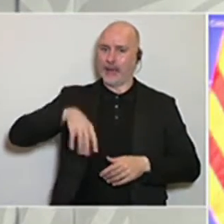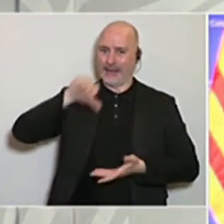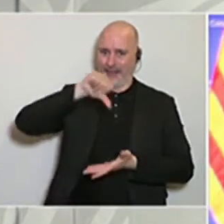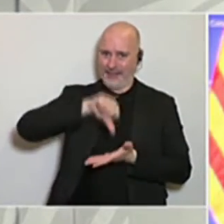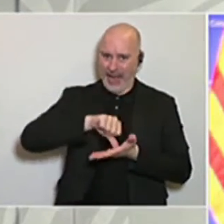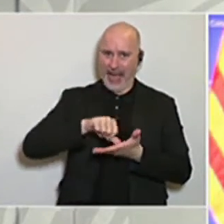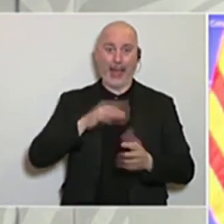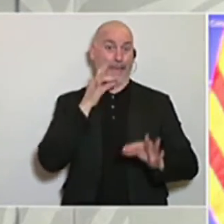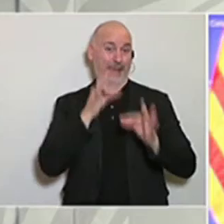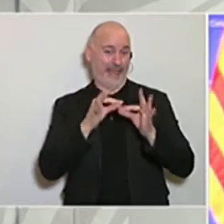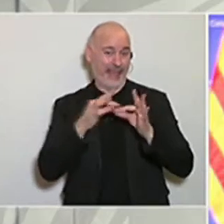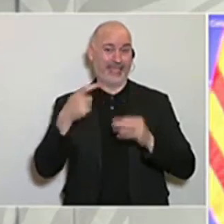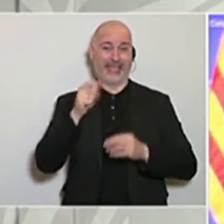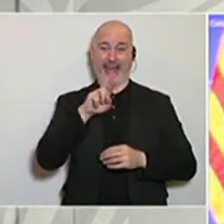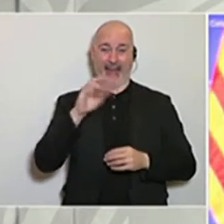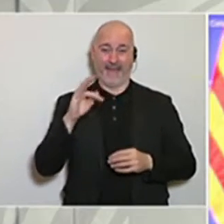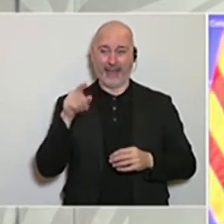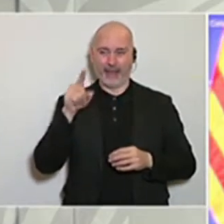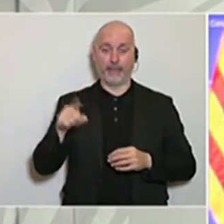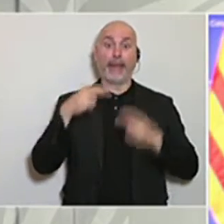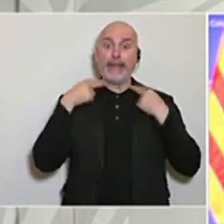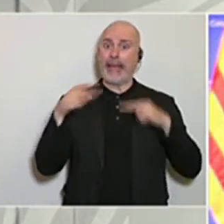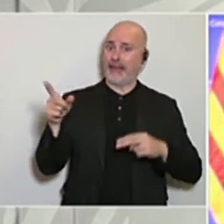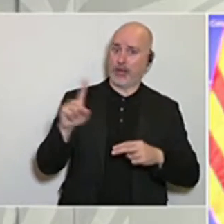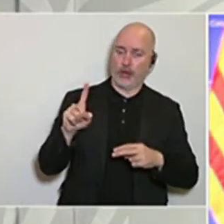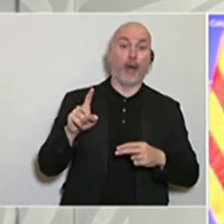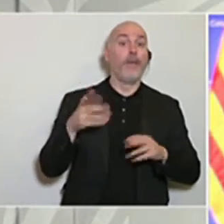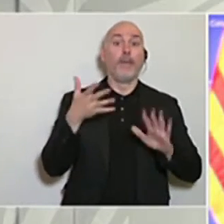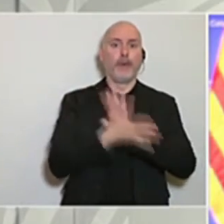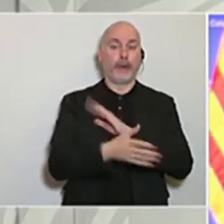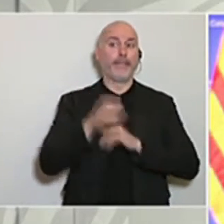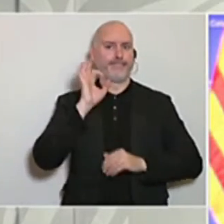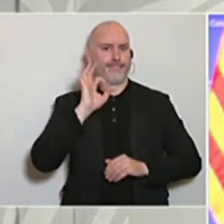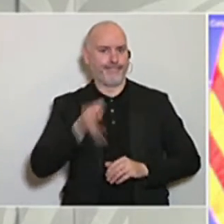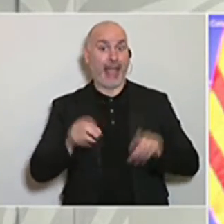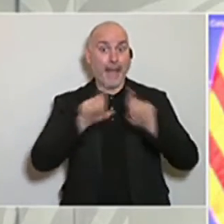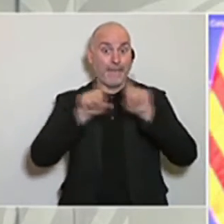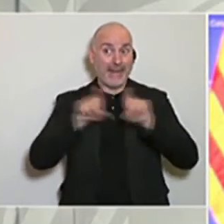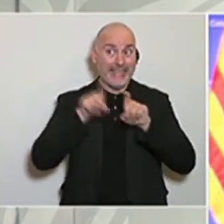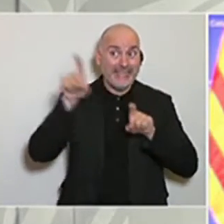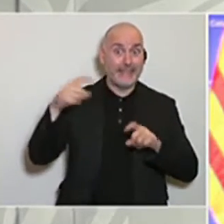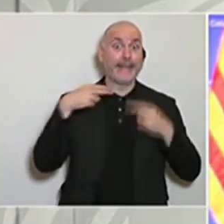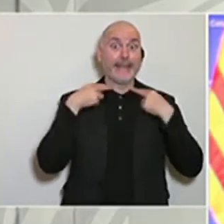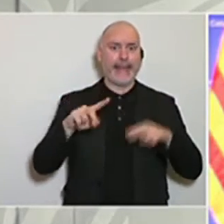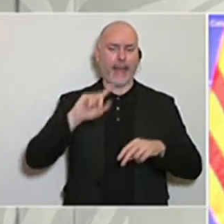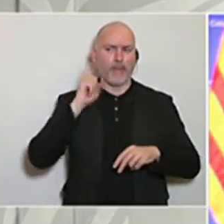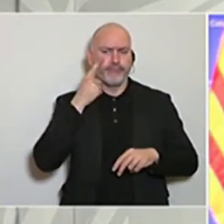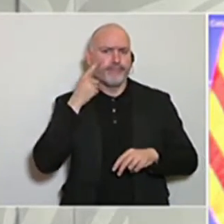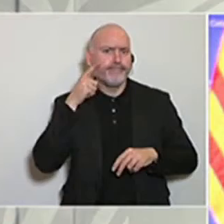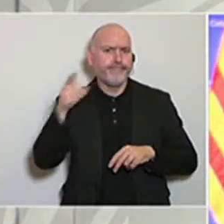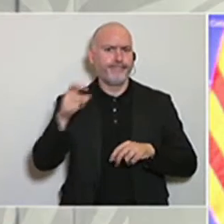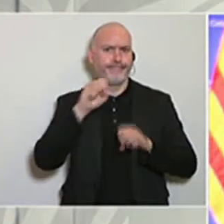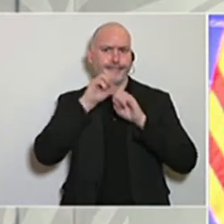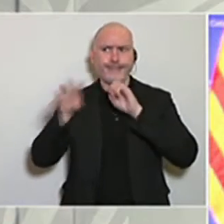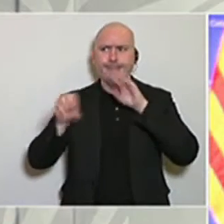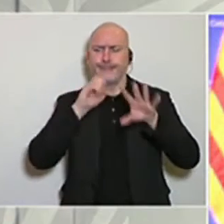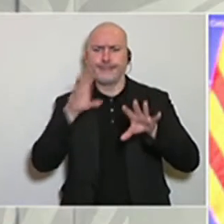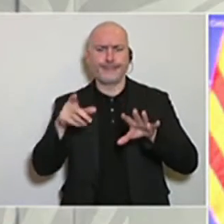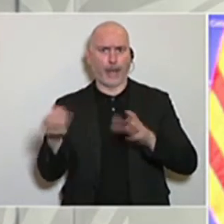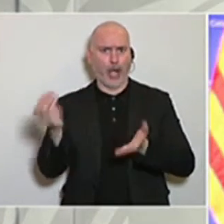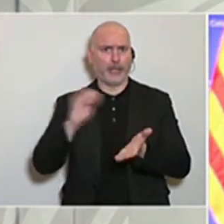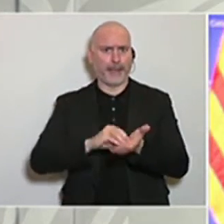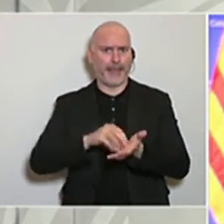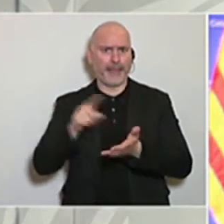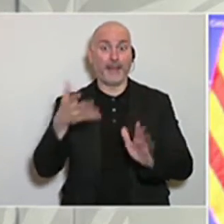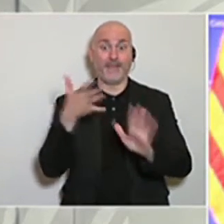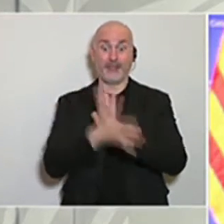la zona de Lleida, pues ciertamente se han detectado focos en algunas empresas de Lleida y es por este motivo que desde el Departamento de Salud